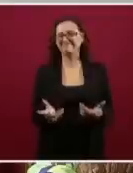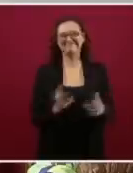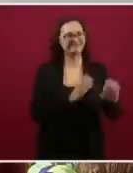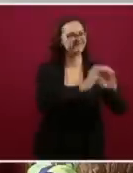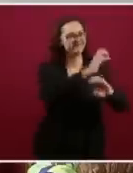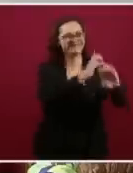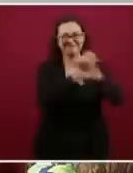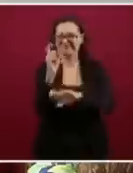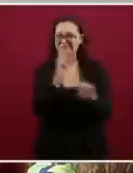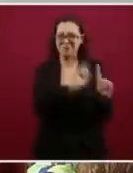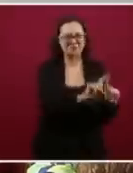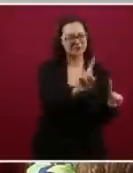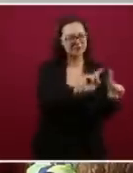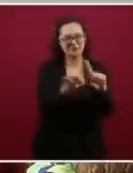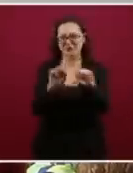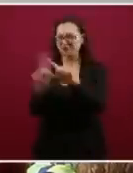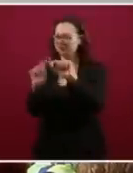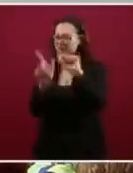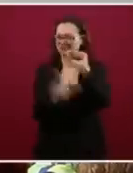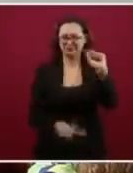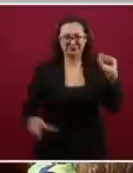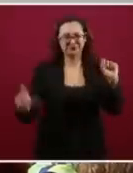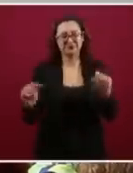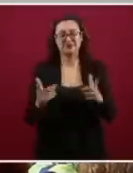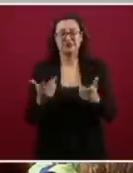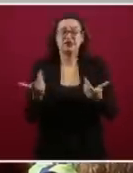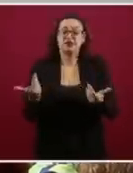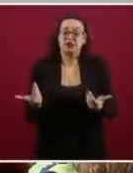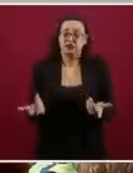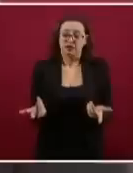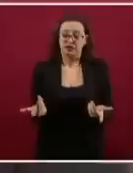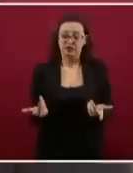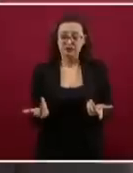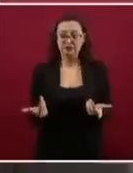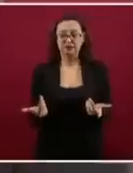distintas partes. Entonces, cuando